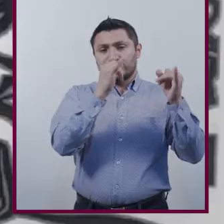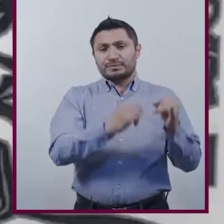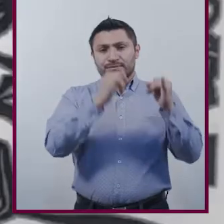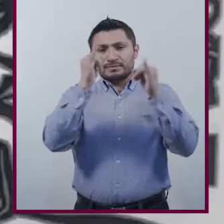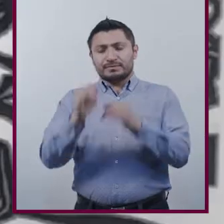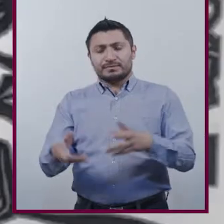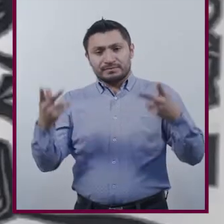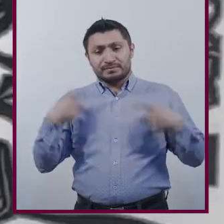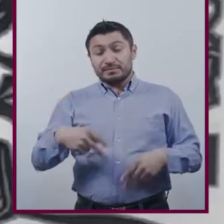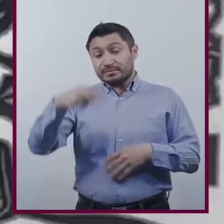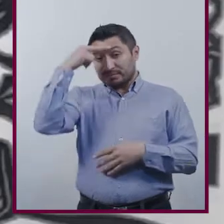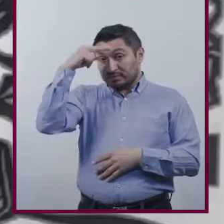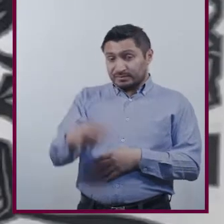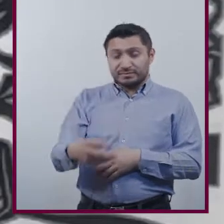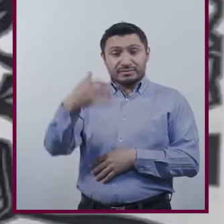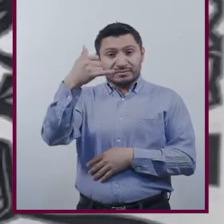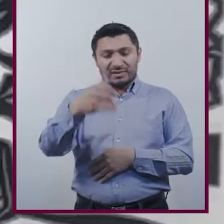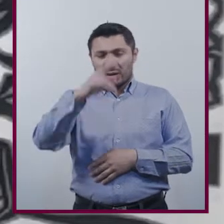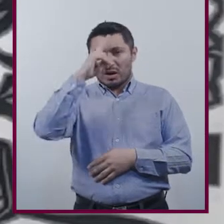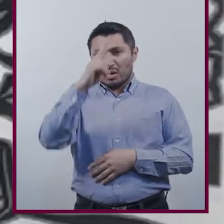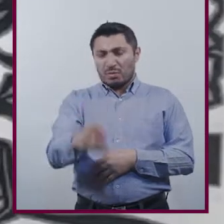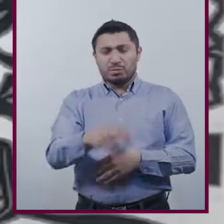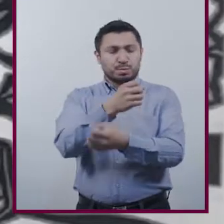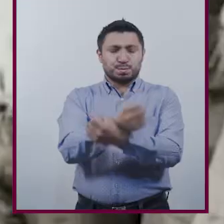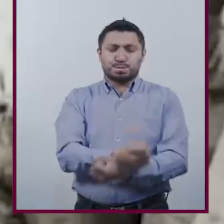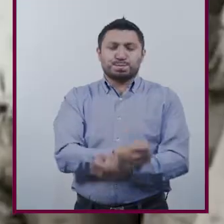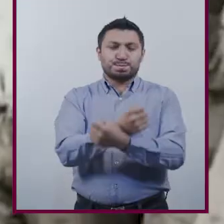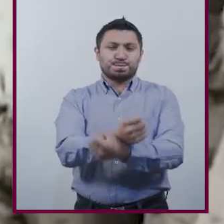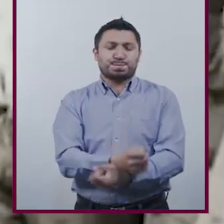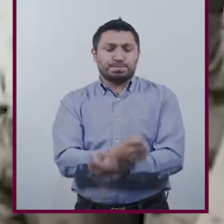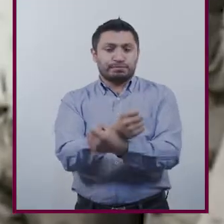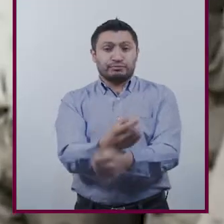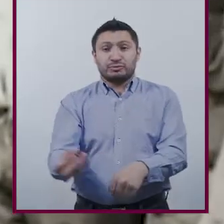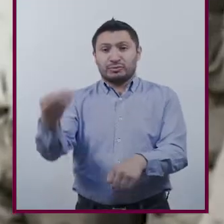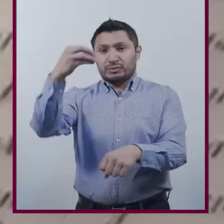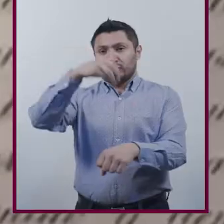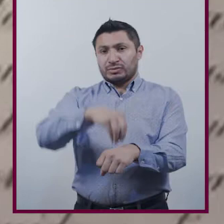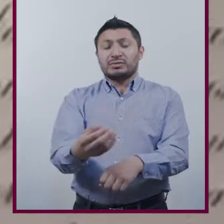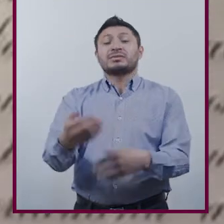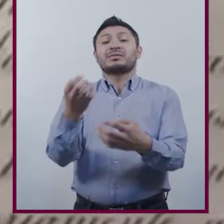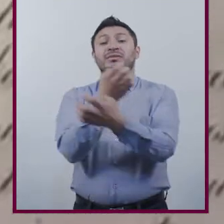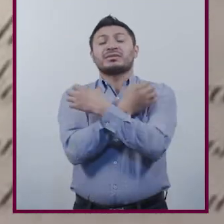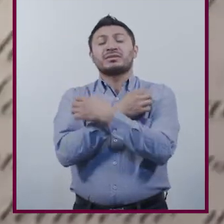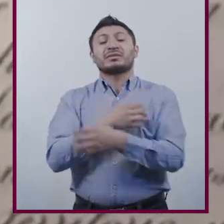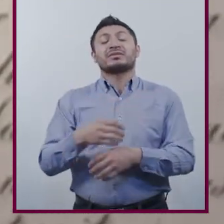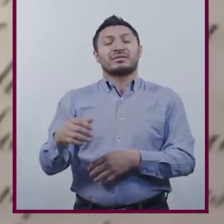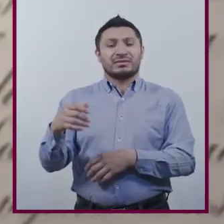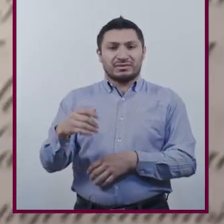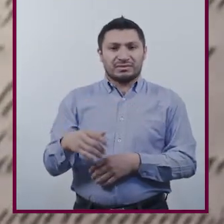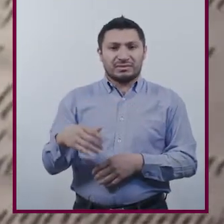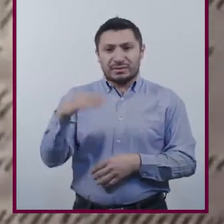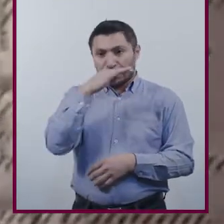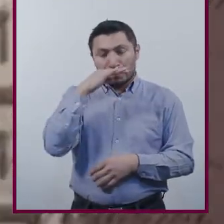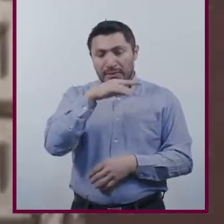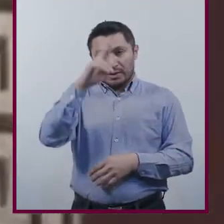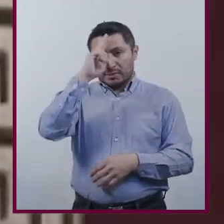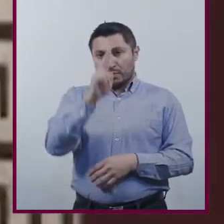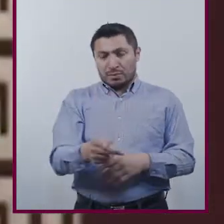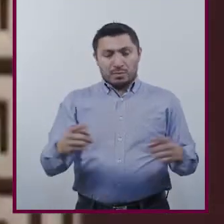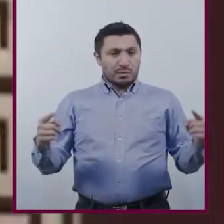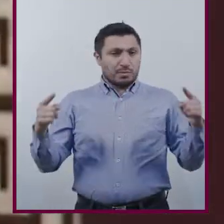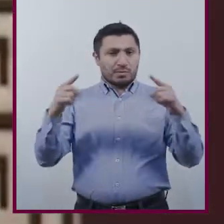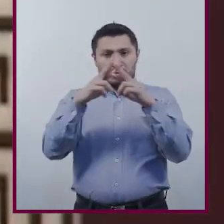las y los mexicanos y prohibió la esclavitud. Estableció la educación laica, Prohibió los votos religiosos y